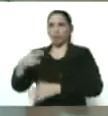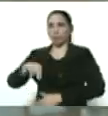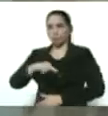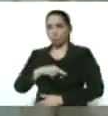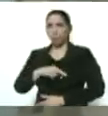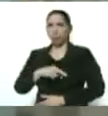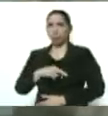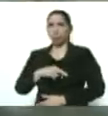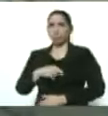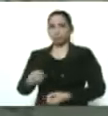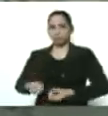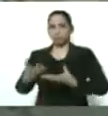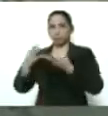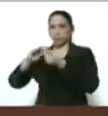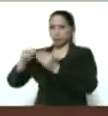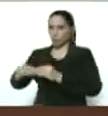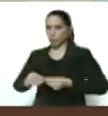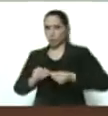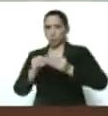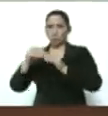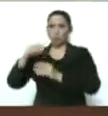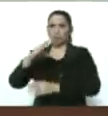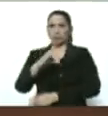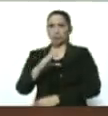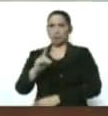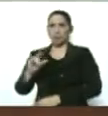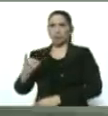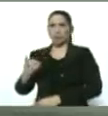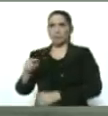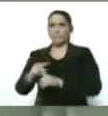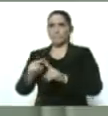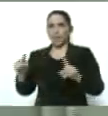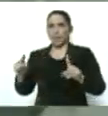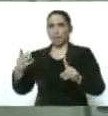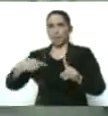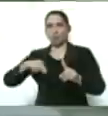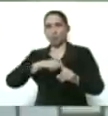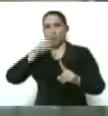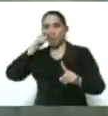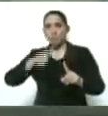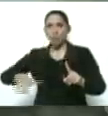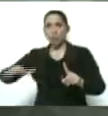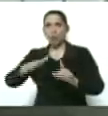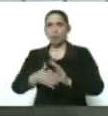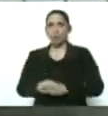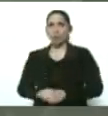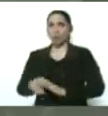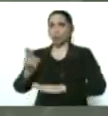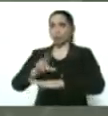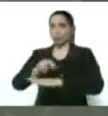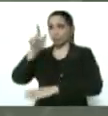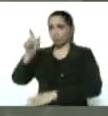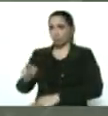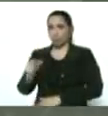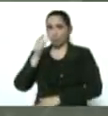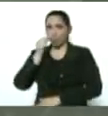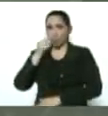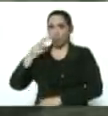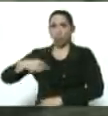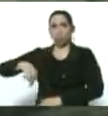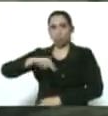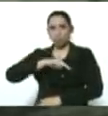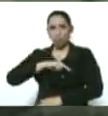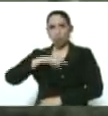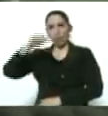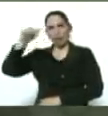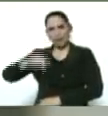estamos recuperando estos centros de salud para nuestro pueblo. Doctor Cabrera, nosotros